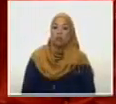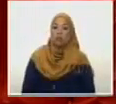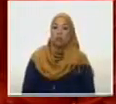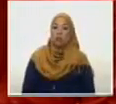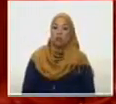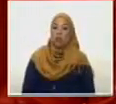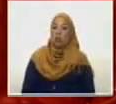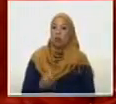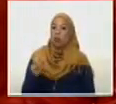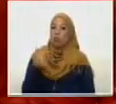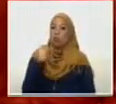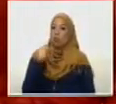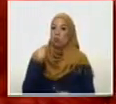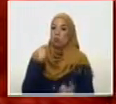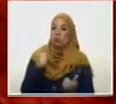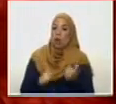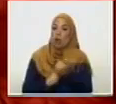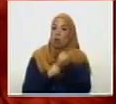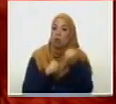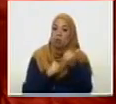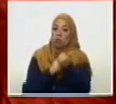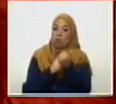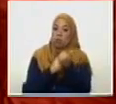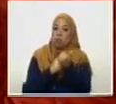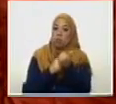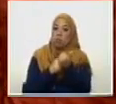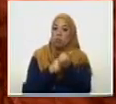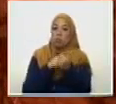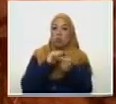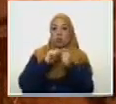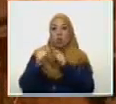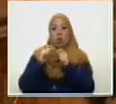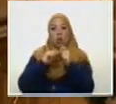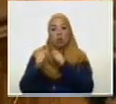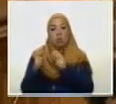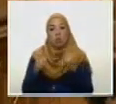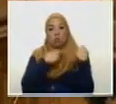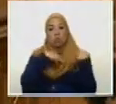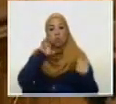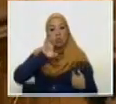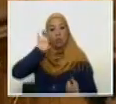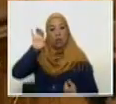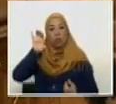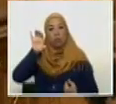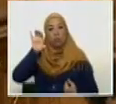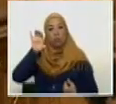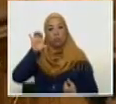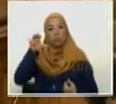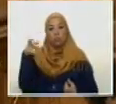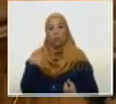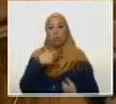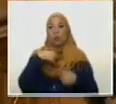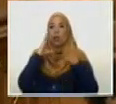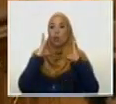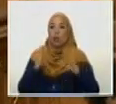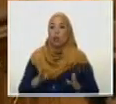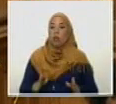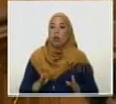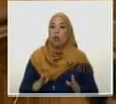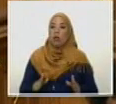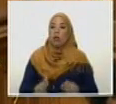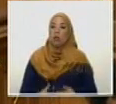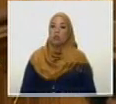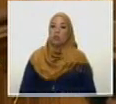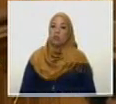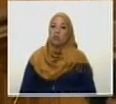en primer lugar, sobre los postulados republicanos que descansa